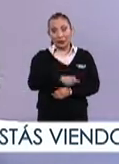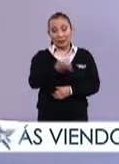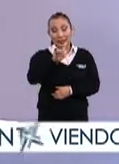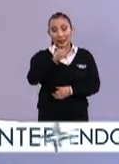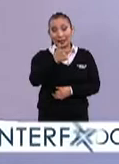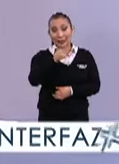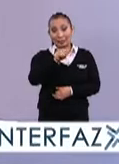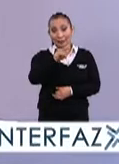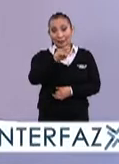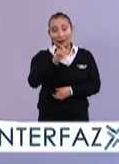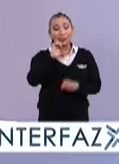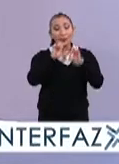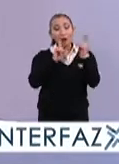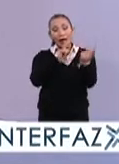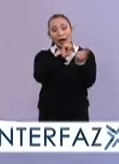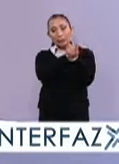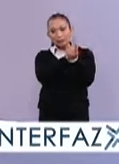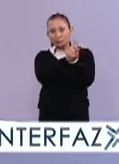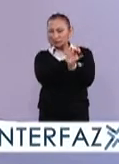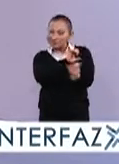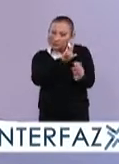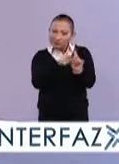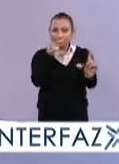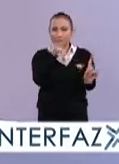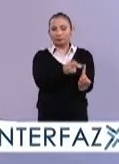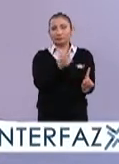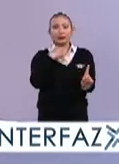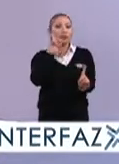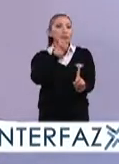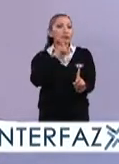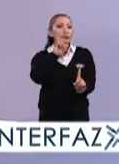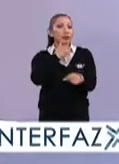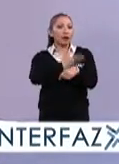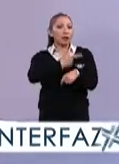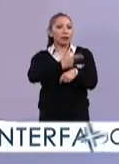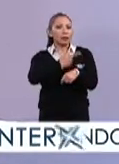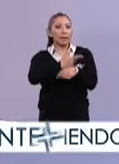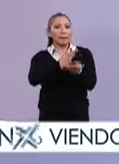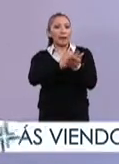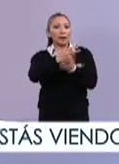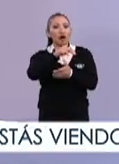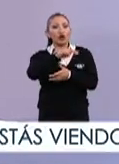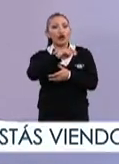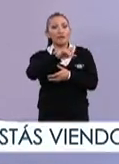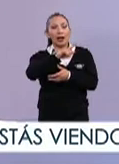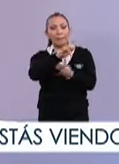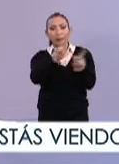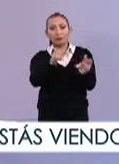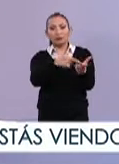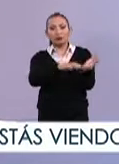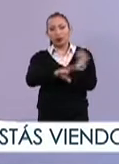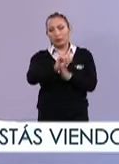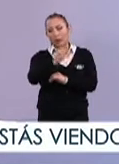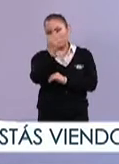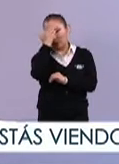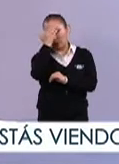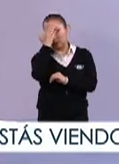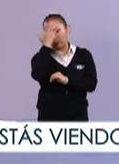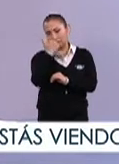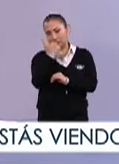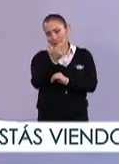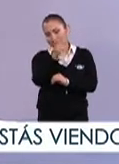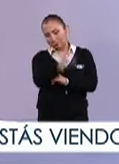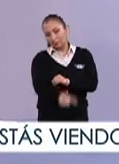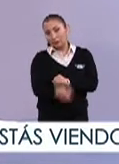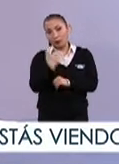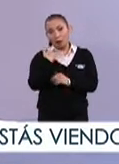Educativa, de entrevistar de forma exclusiva a la activista guatemalteca Premio Nobel de la Paz 1992. Usted la conoce muy bien, y